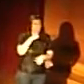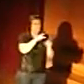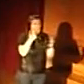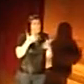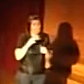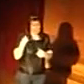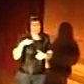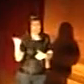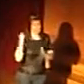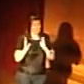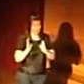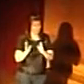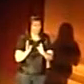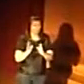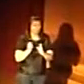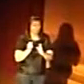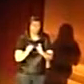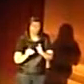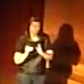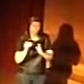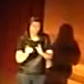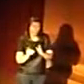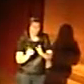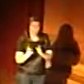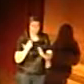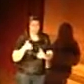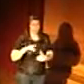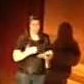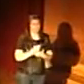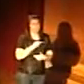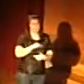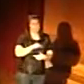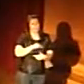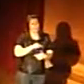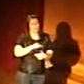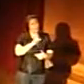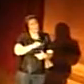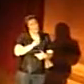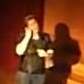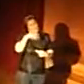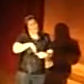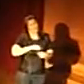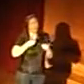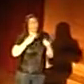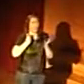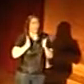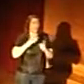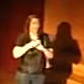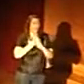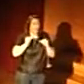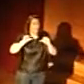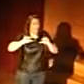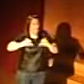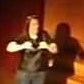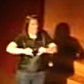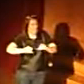poquito un poquito posterior ya una conciencia de la ruina es ya no es la ruina vista de una manera